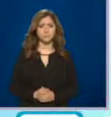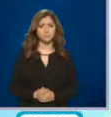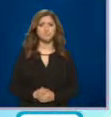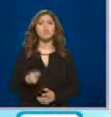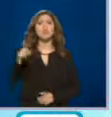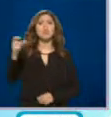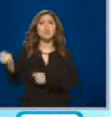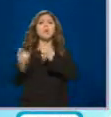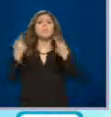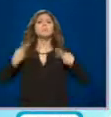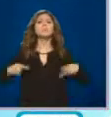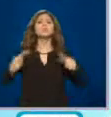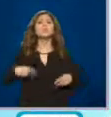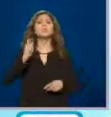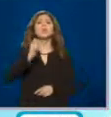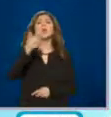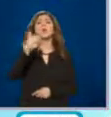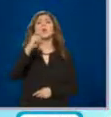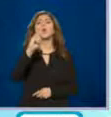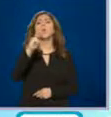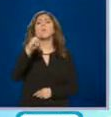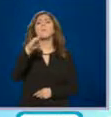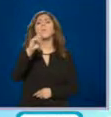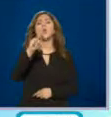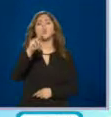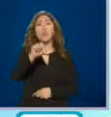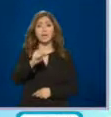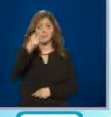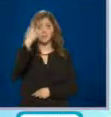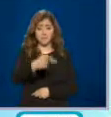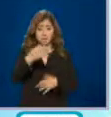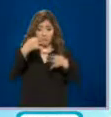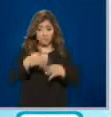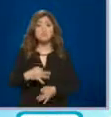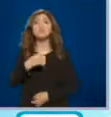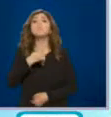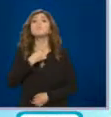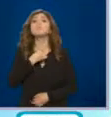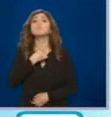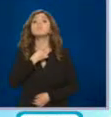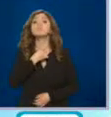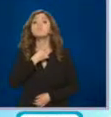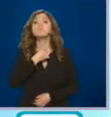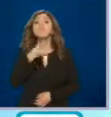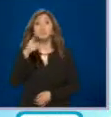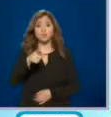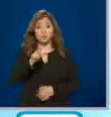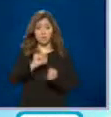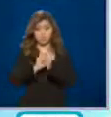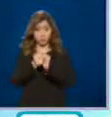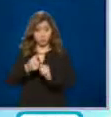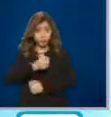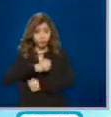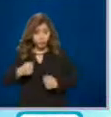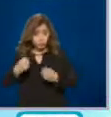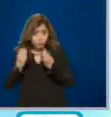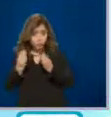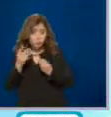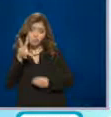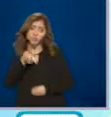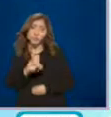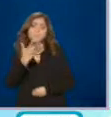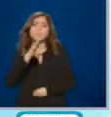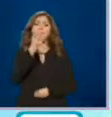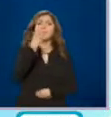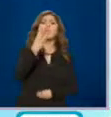sin embargo, problemas en la función tiroidea no explican grandes ganancias de peso. Pueden ser que alrededor de